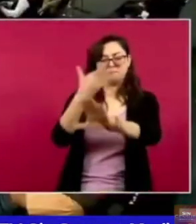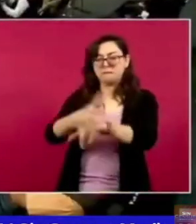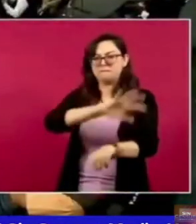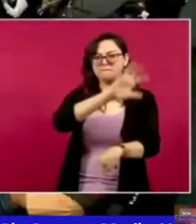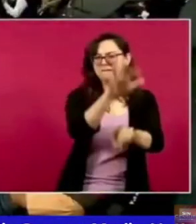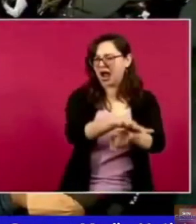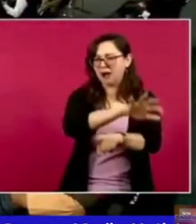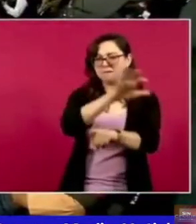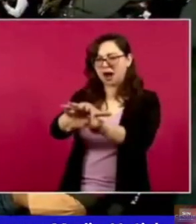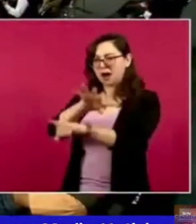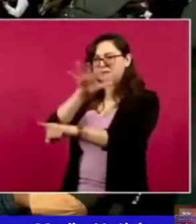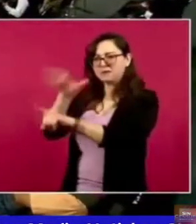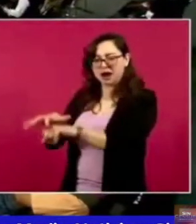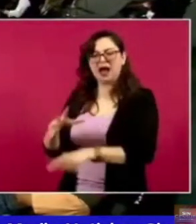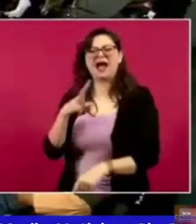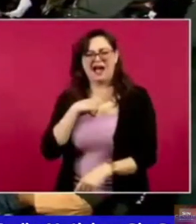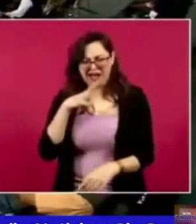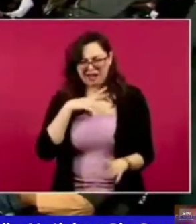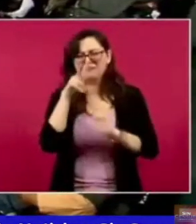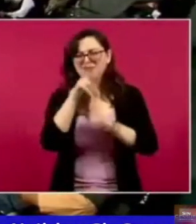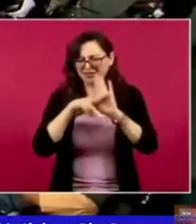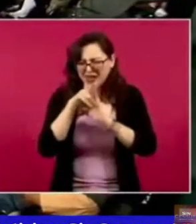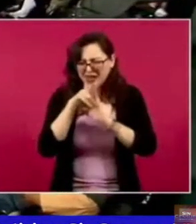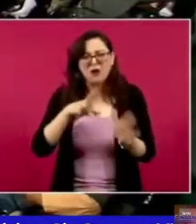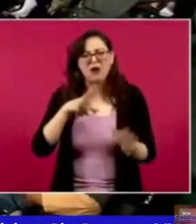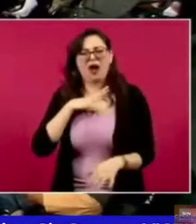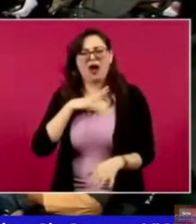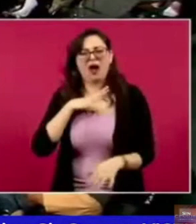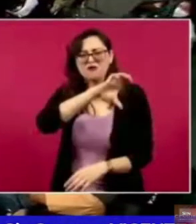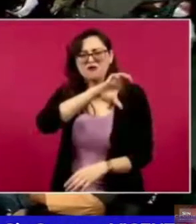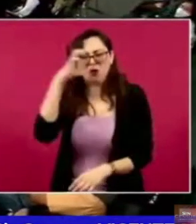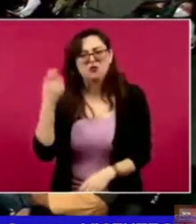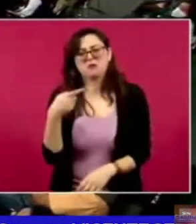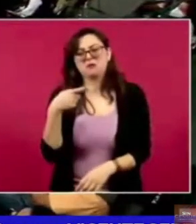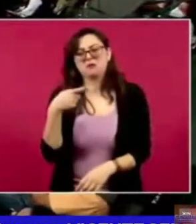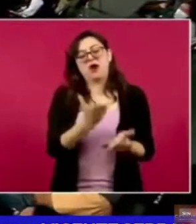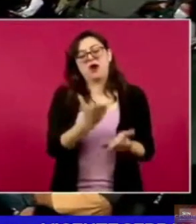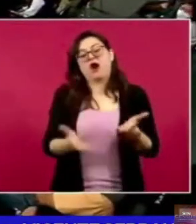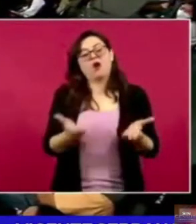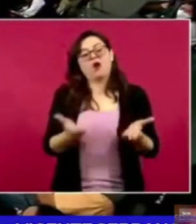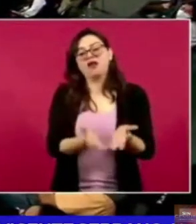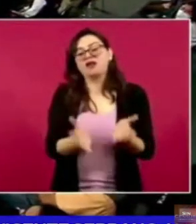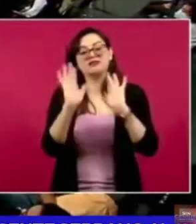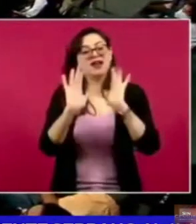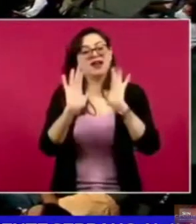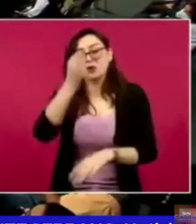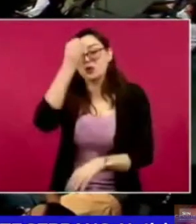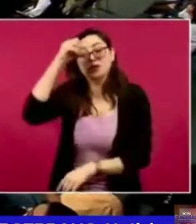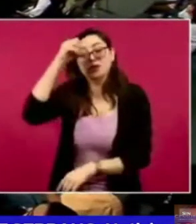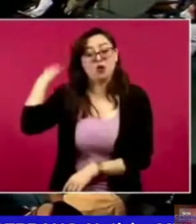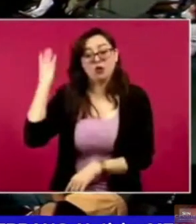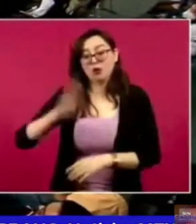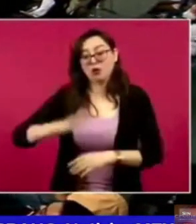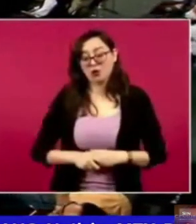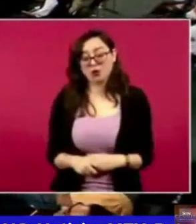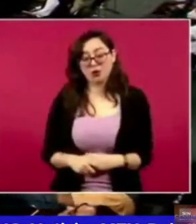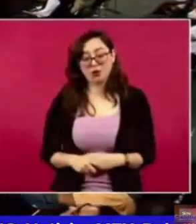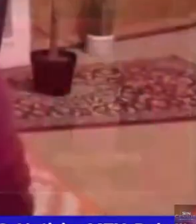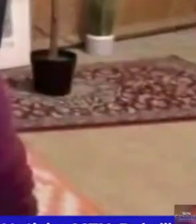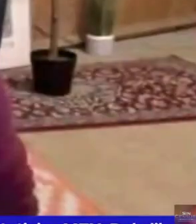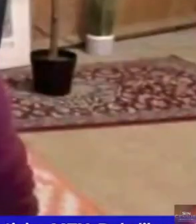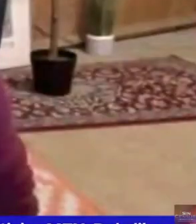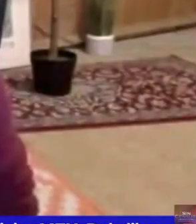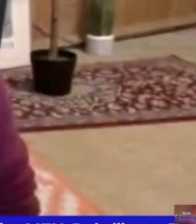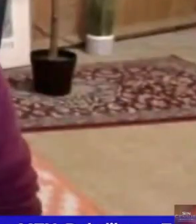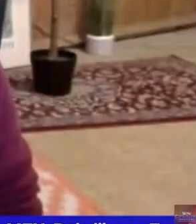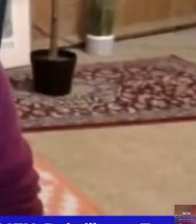Pero esto se les olvida, ¿no?, a nuestros adversarios. Sí, y se plantea una y otra